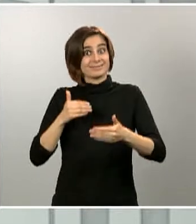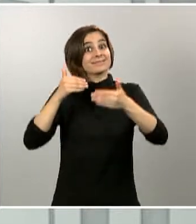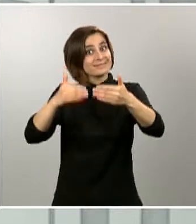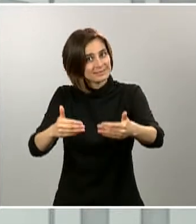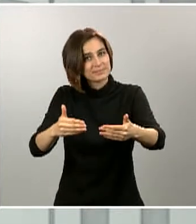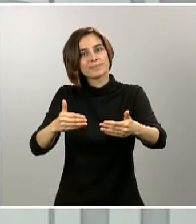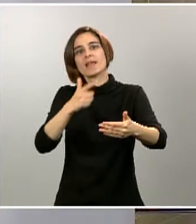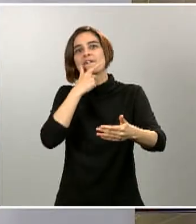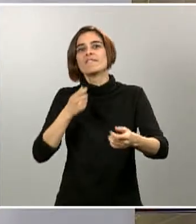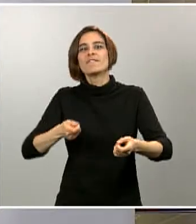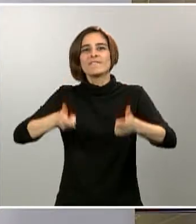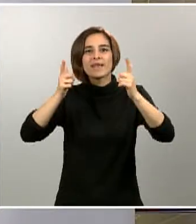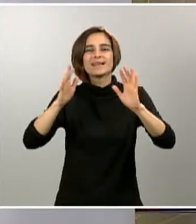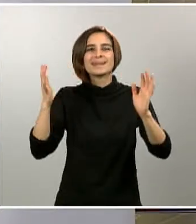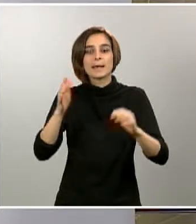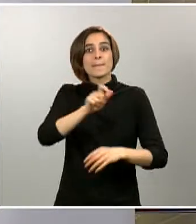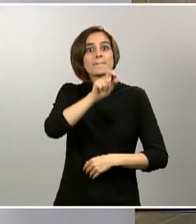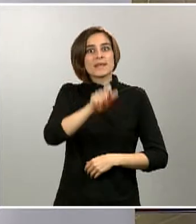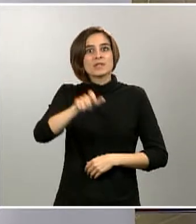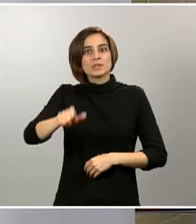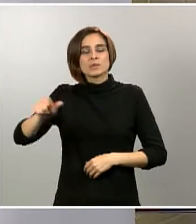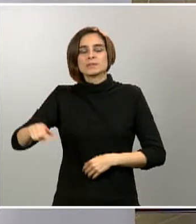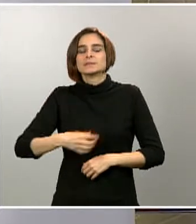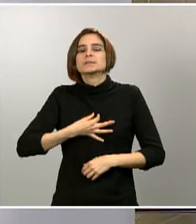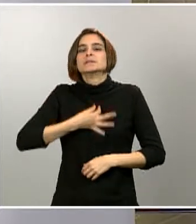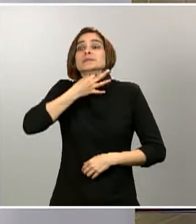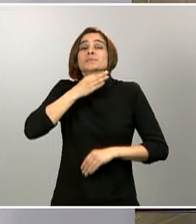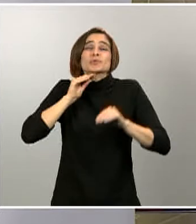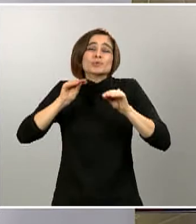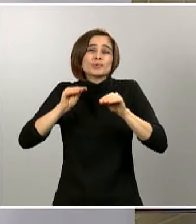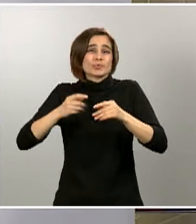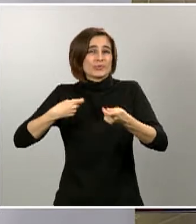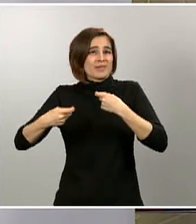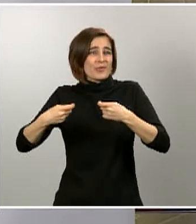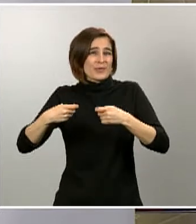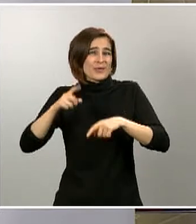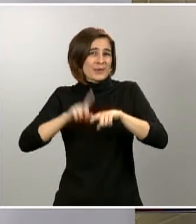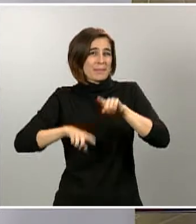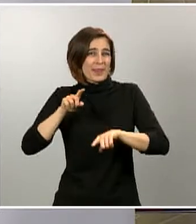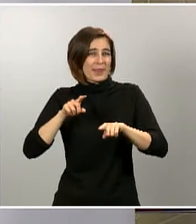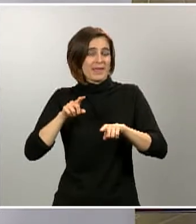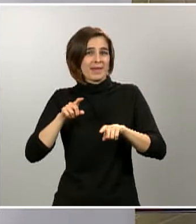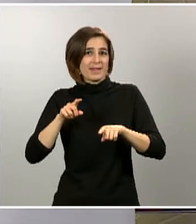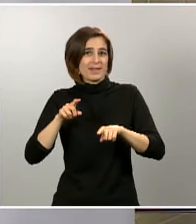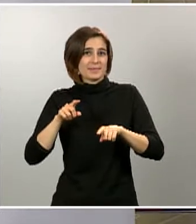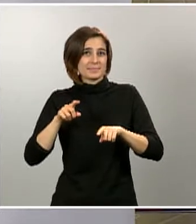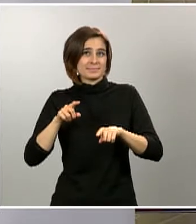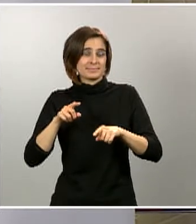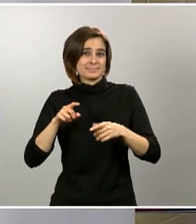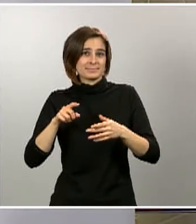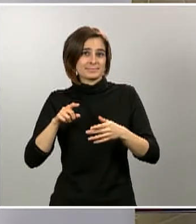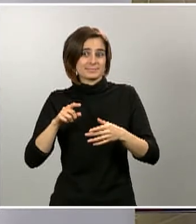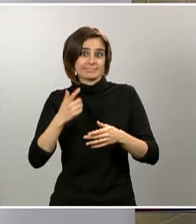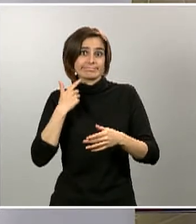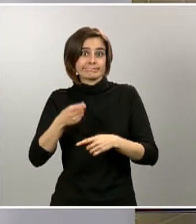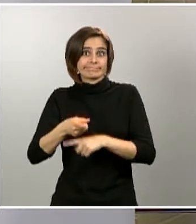personas que tienen más dificultad por el tipo de negocio, por el tipo de establecimiento en relación con el cierre del